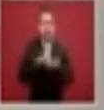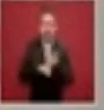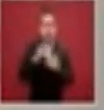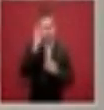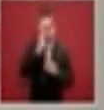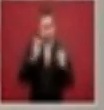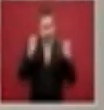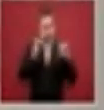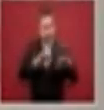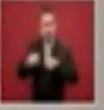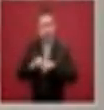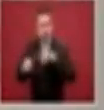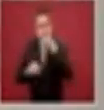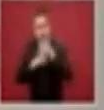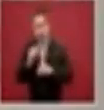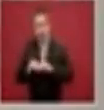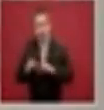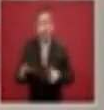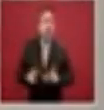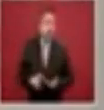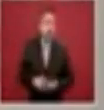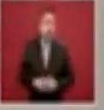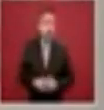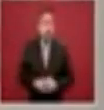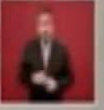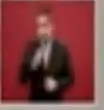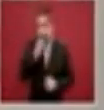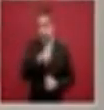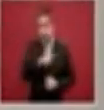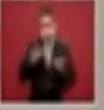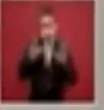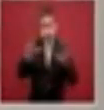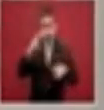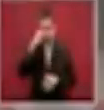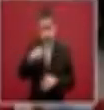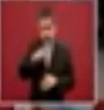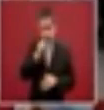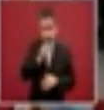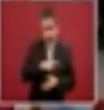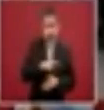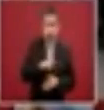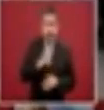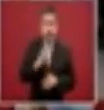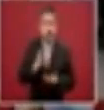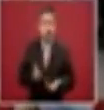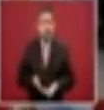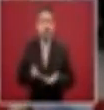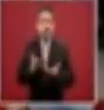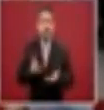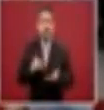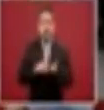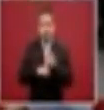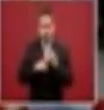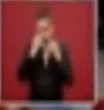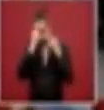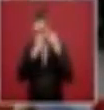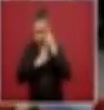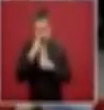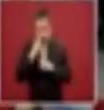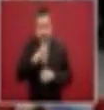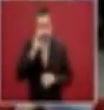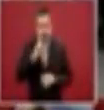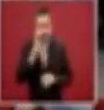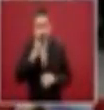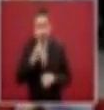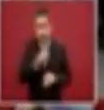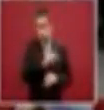cosas. Y también ellos ofrecieron, y ya lo empezaron a hacer, un tamizaje de síntomas